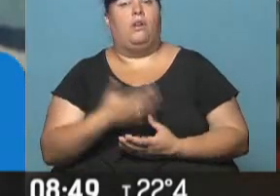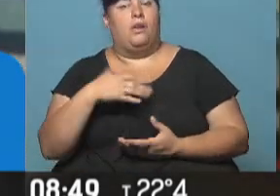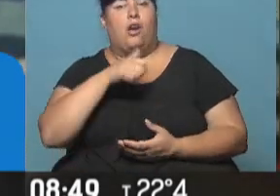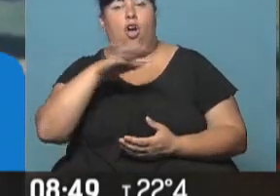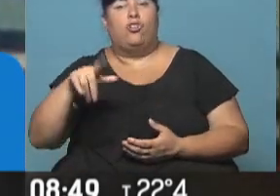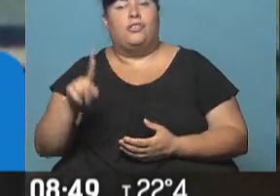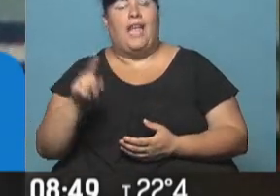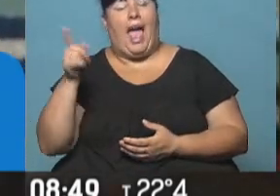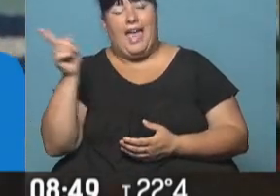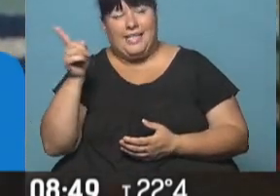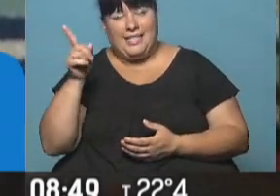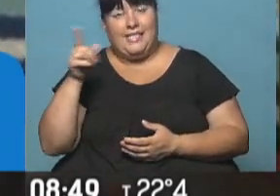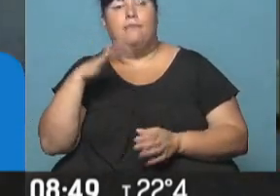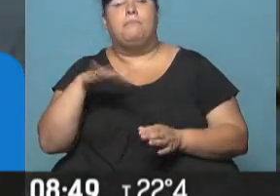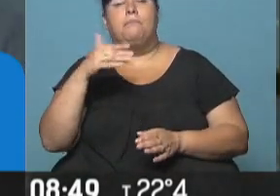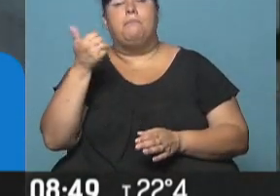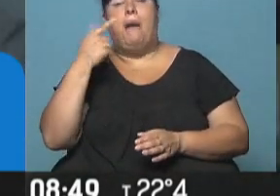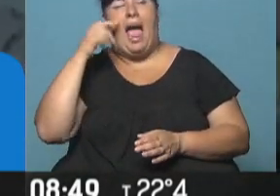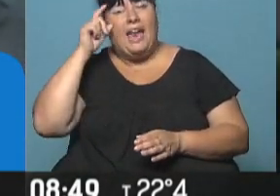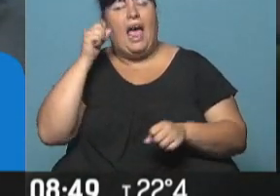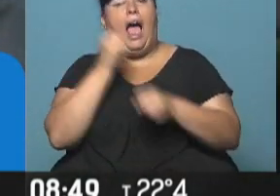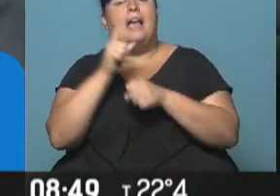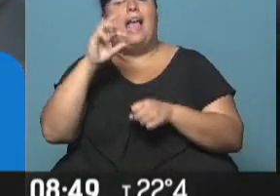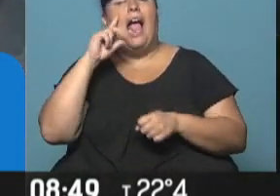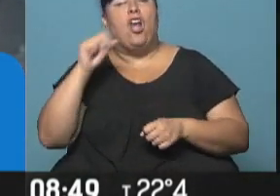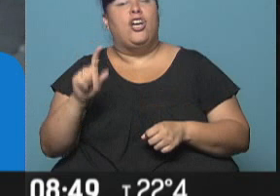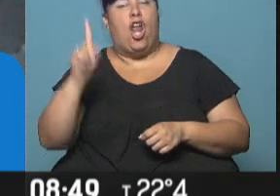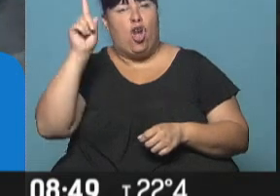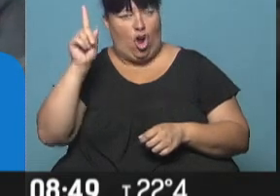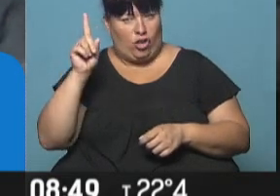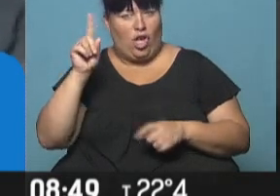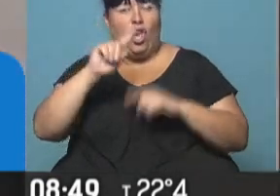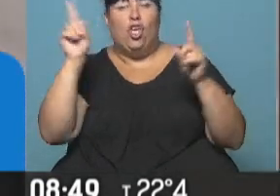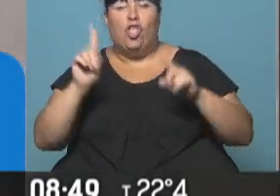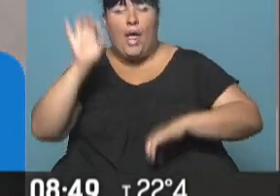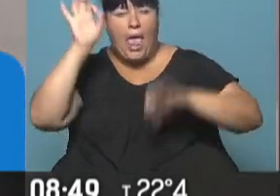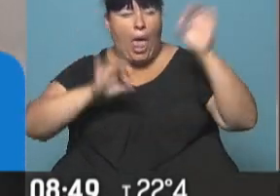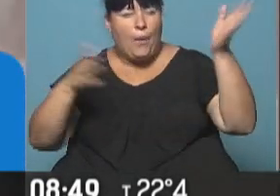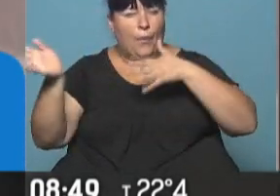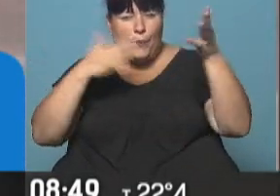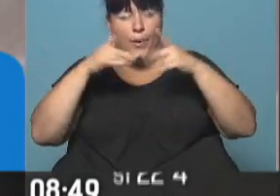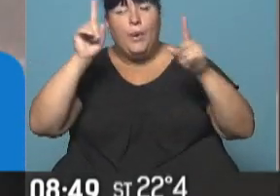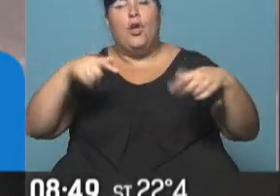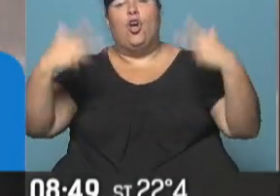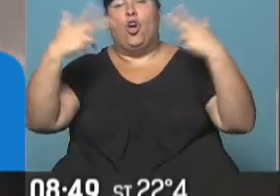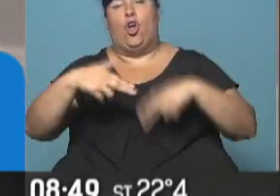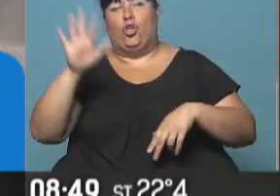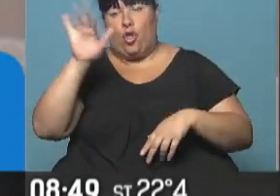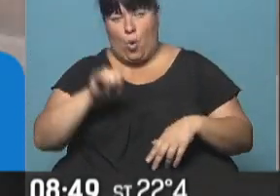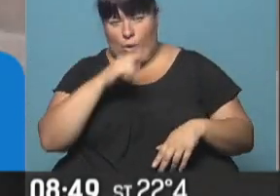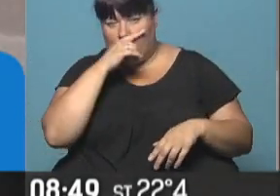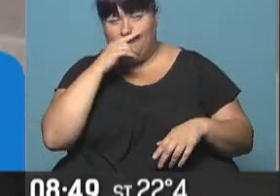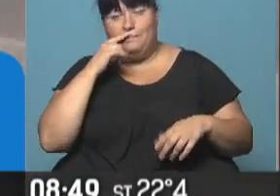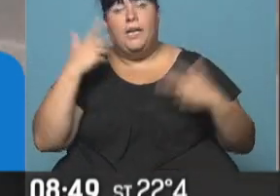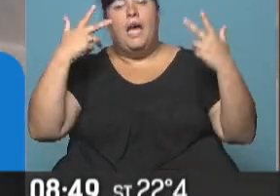costa este del país desde el estado de Maine hasta Carolina del Norte. Tormentas de nieve y los fuertes vientos provocaron cortes de electricidad,